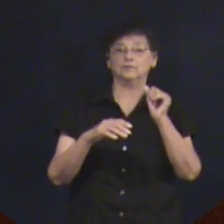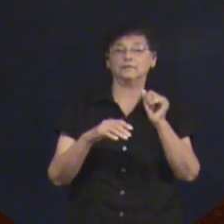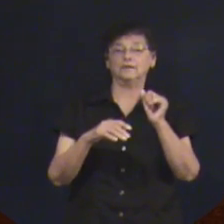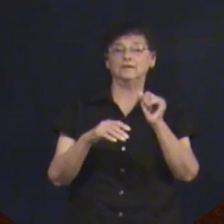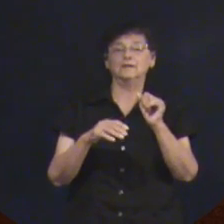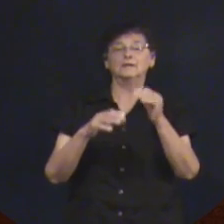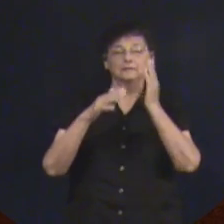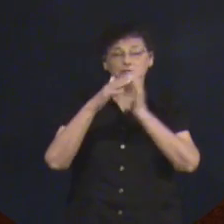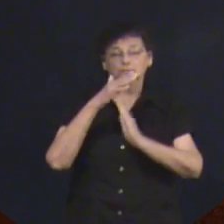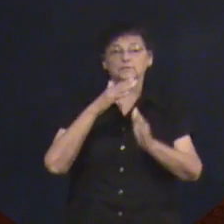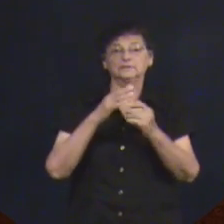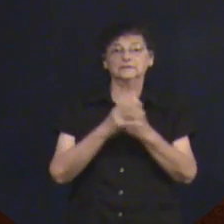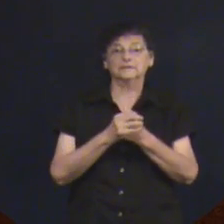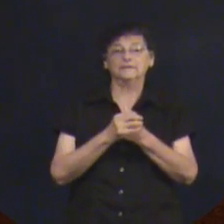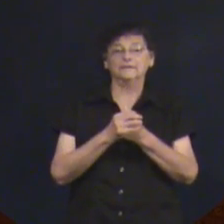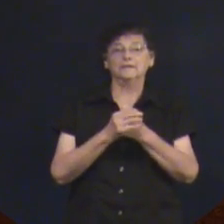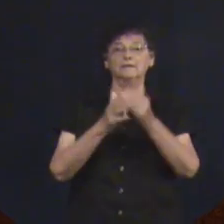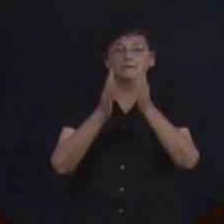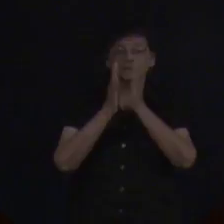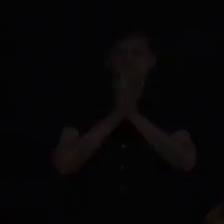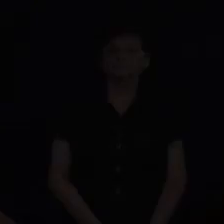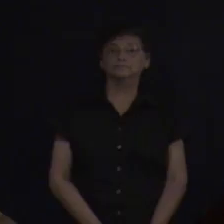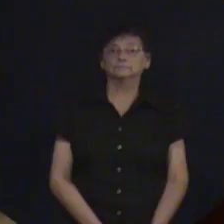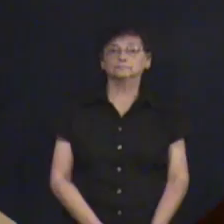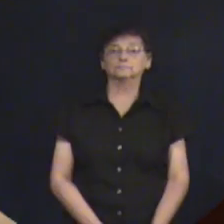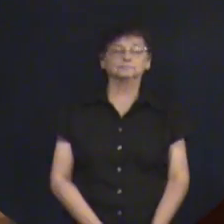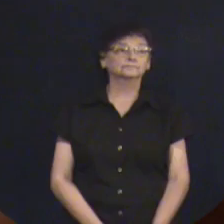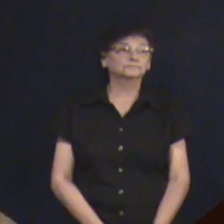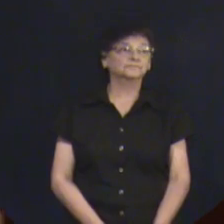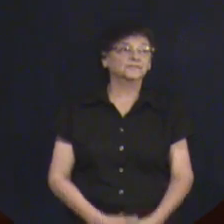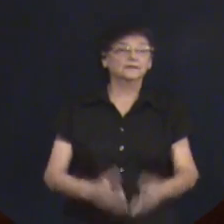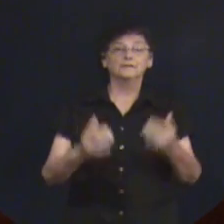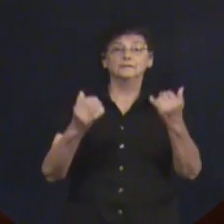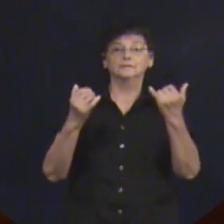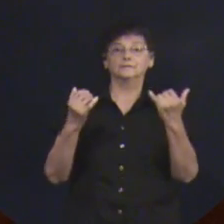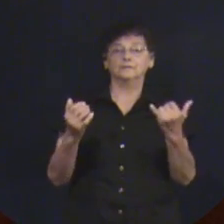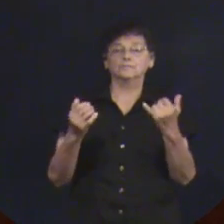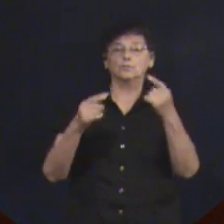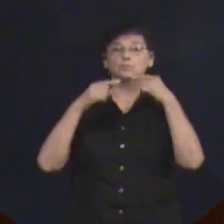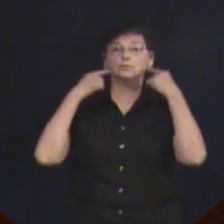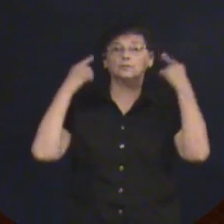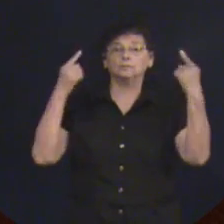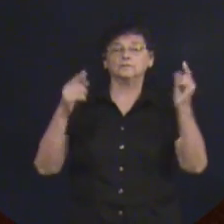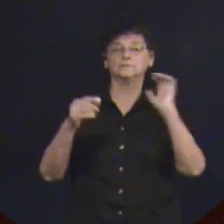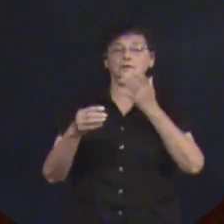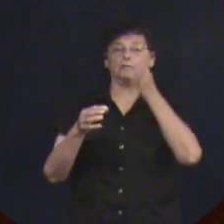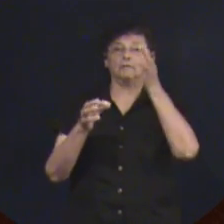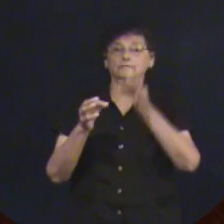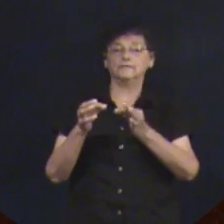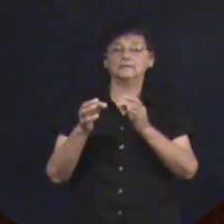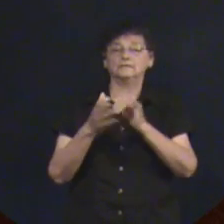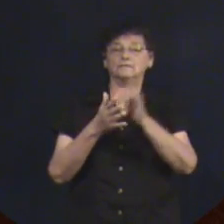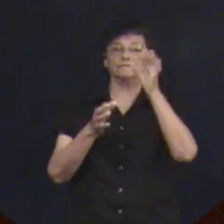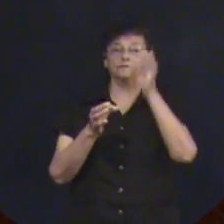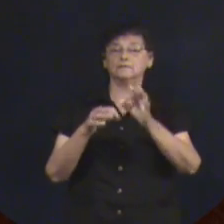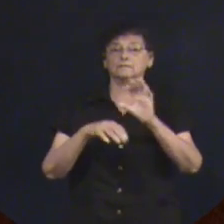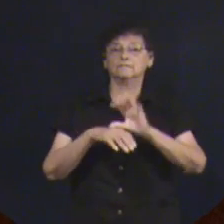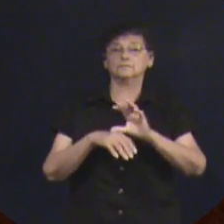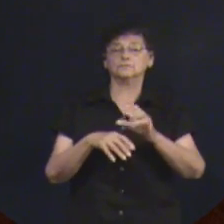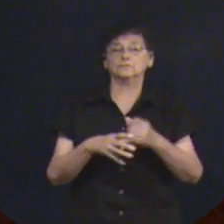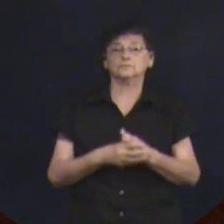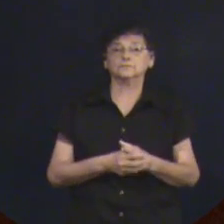la humildad. Que así sea. Y ahora proclamemos nuestra fe, que es la fe de la